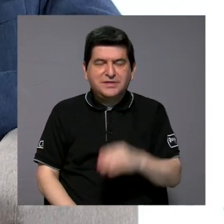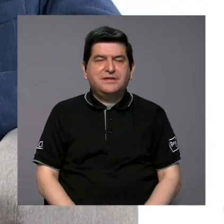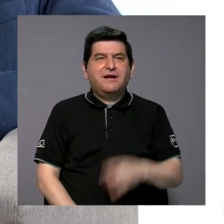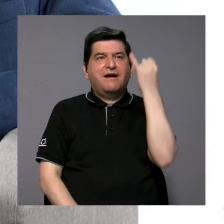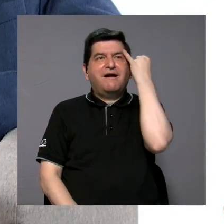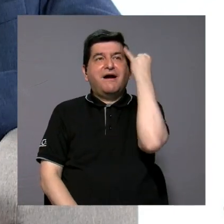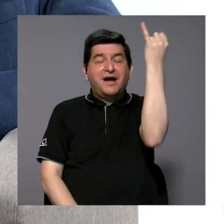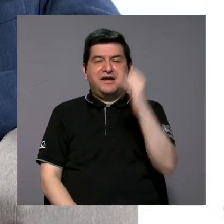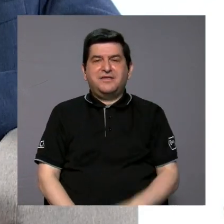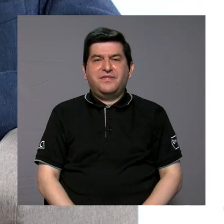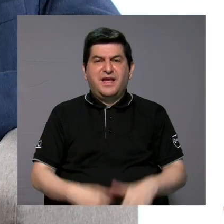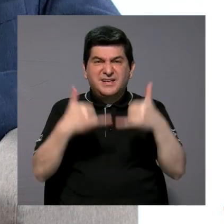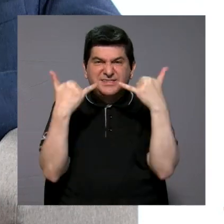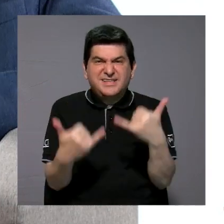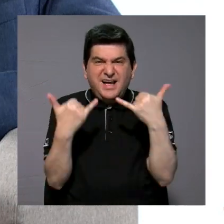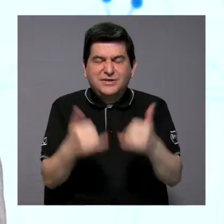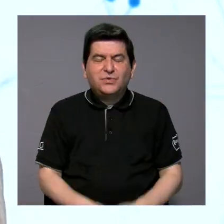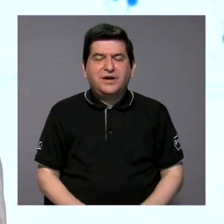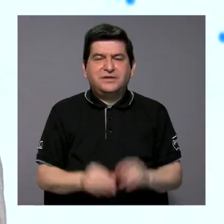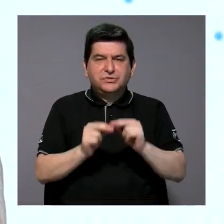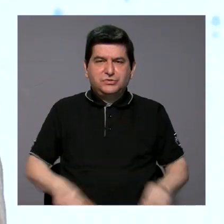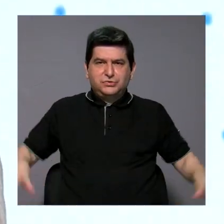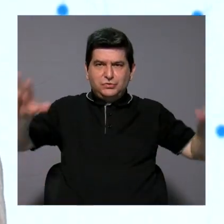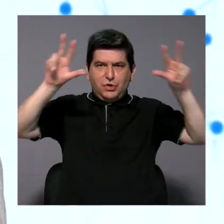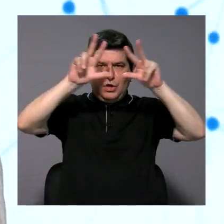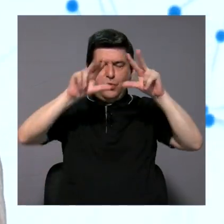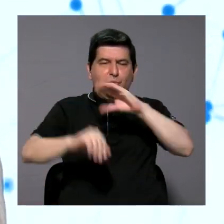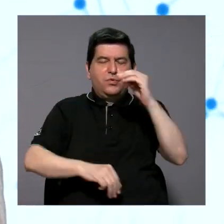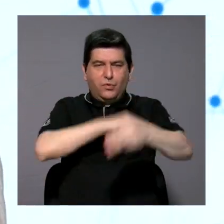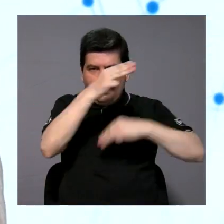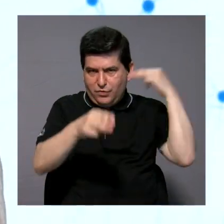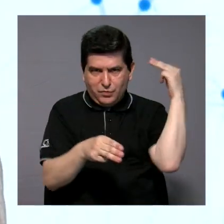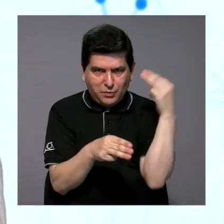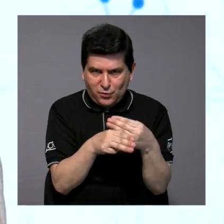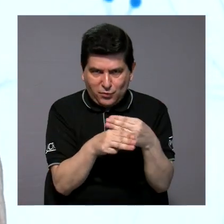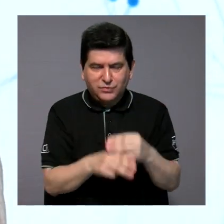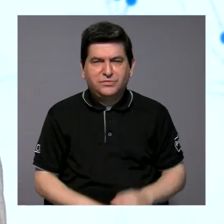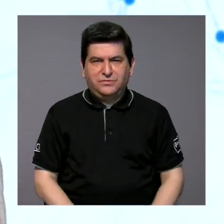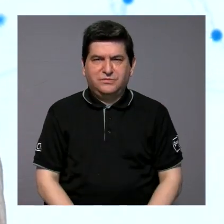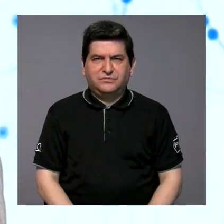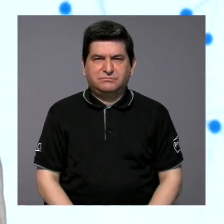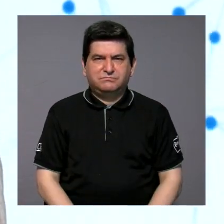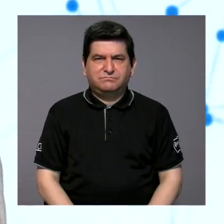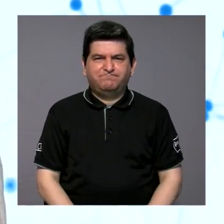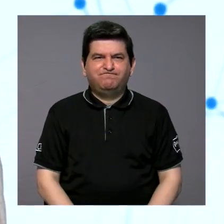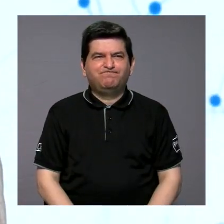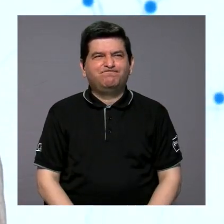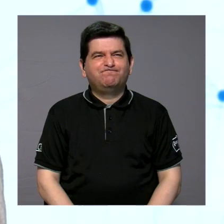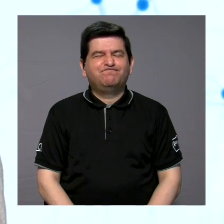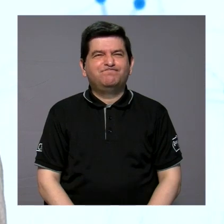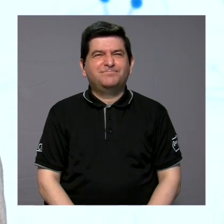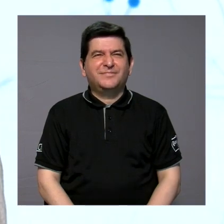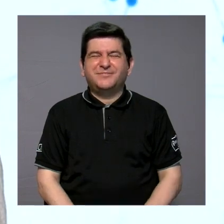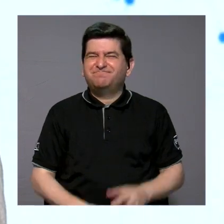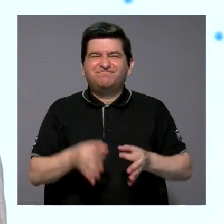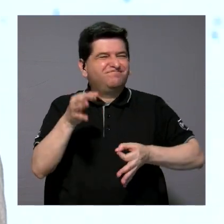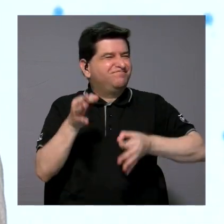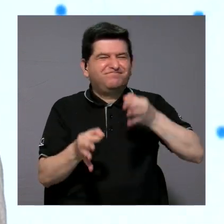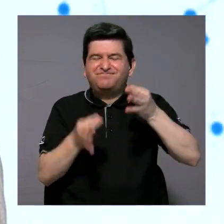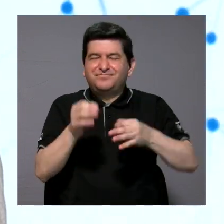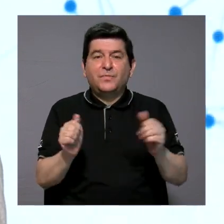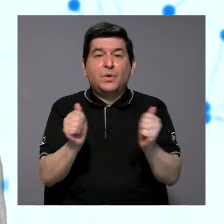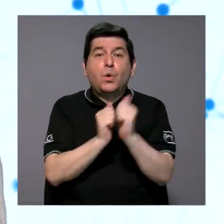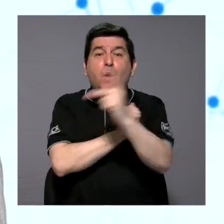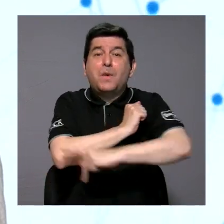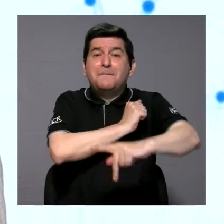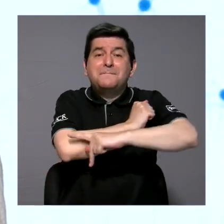ideas que están circulando ahora en Naciones Unidas y a nivel global son muy injustas con los